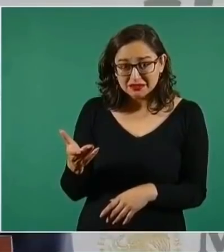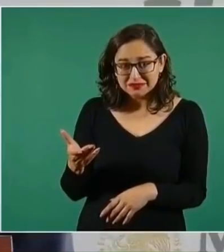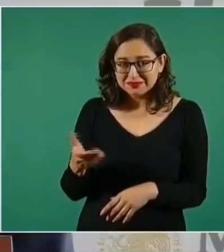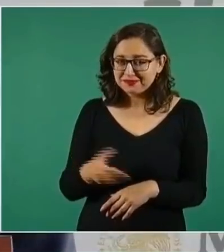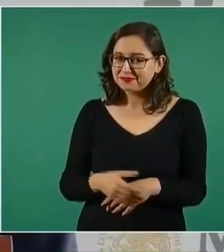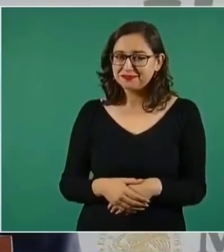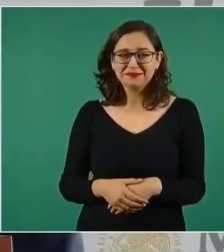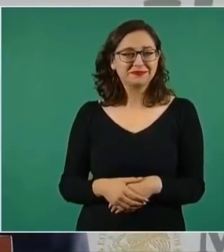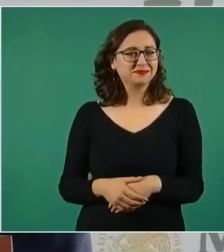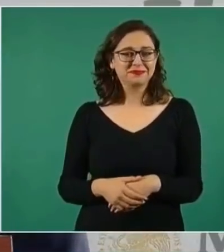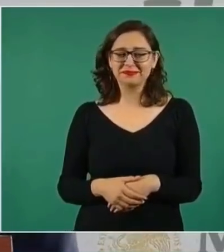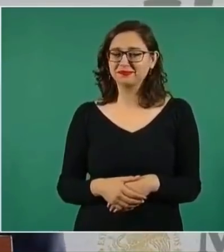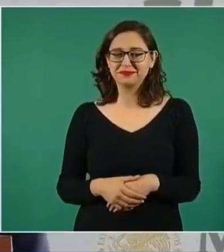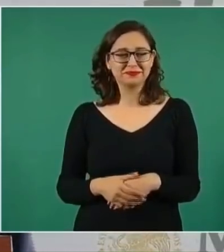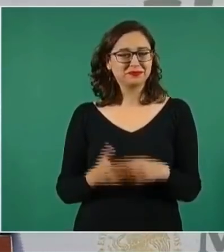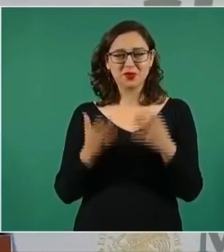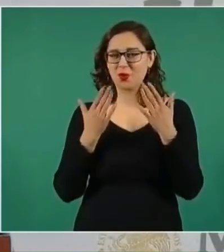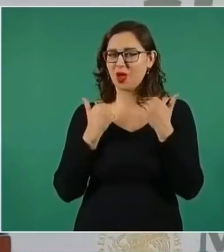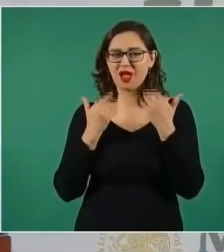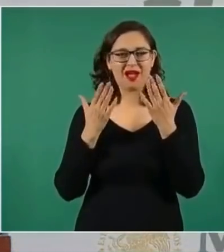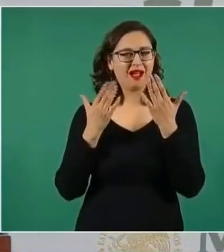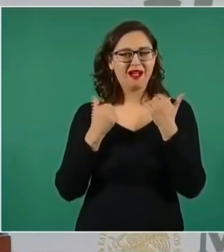ante tan terrible desgracia.